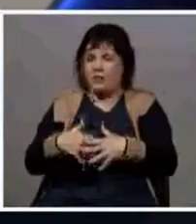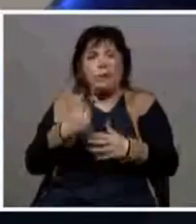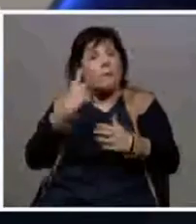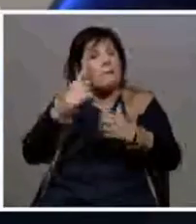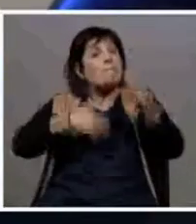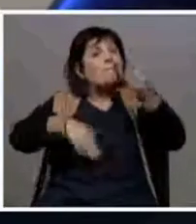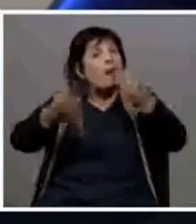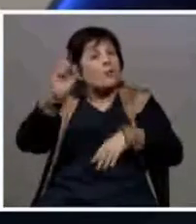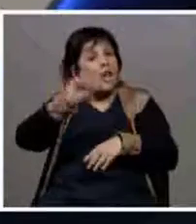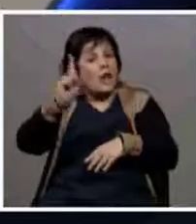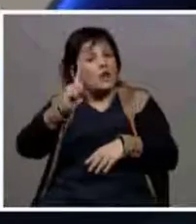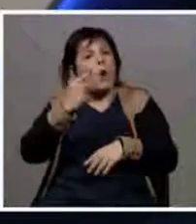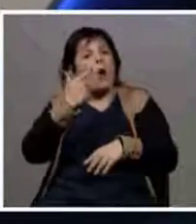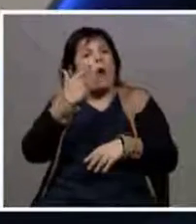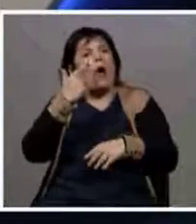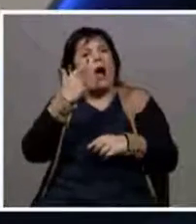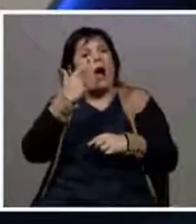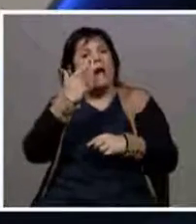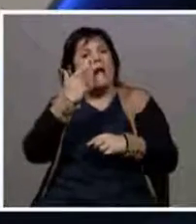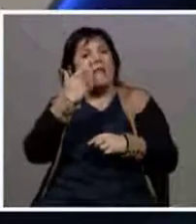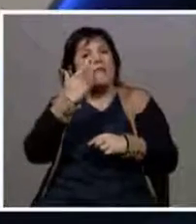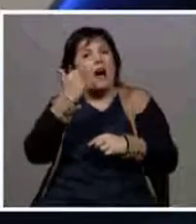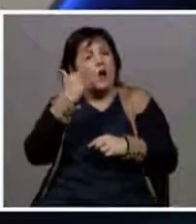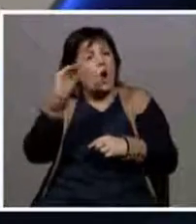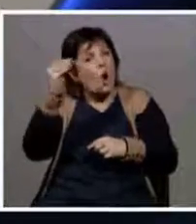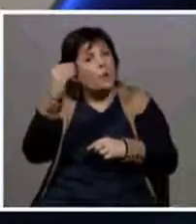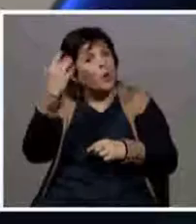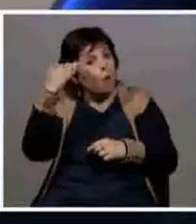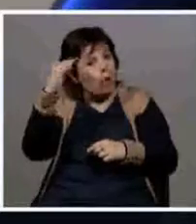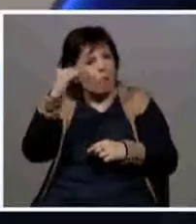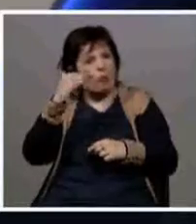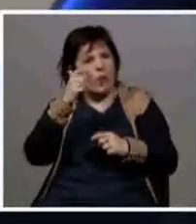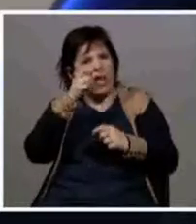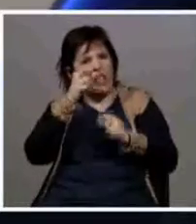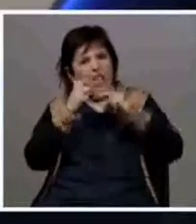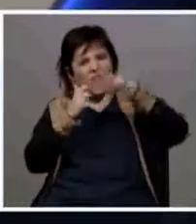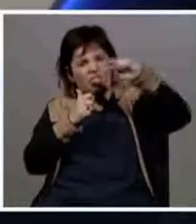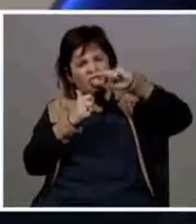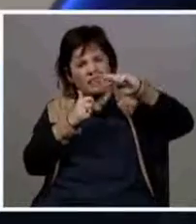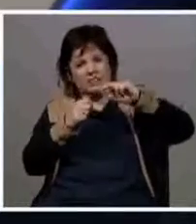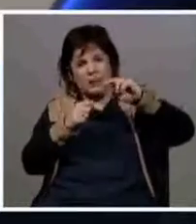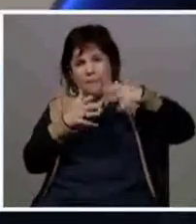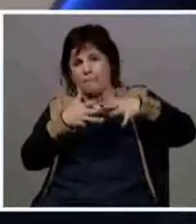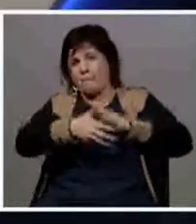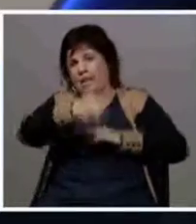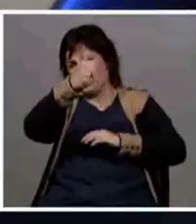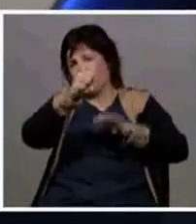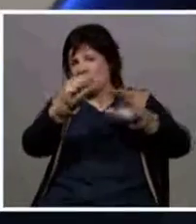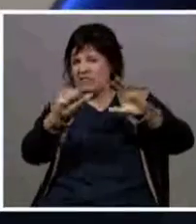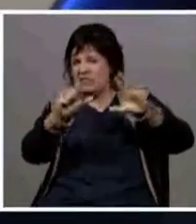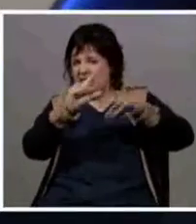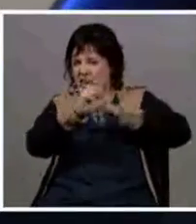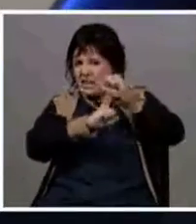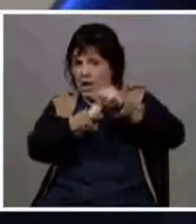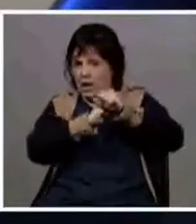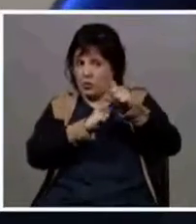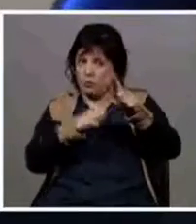son de varones jóvenes o adultos jóvenes si hay una distancia promedio al mente de 67 años es la edad que en esas edades es